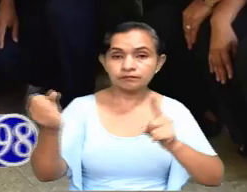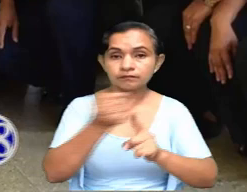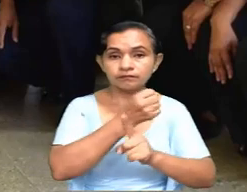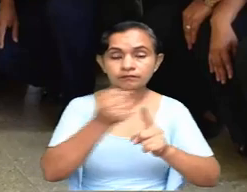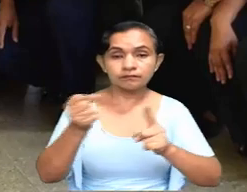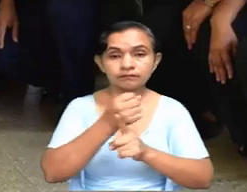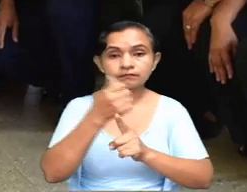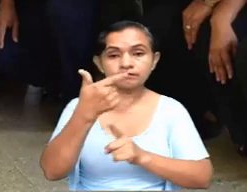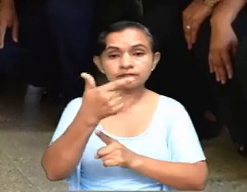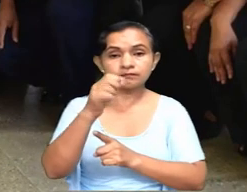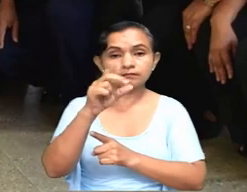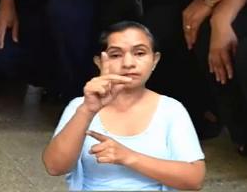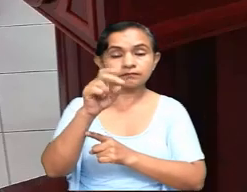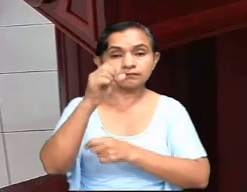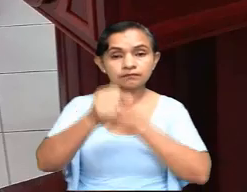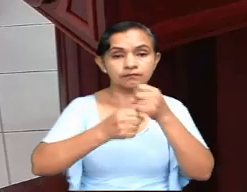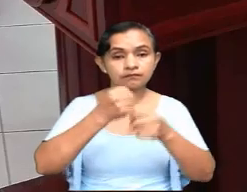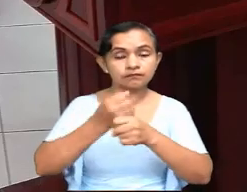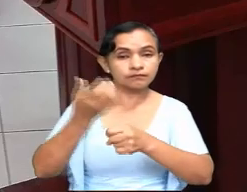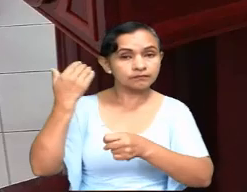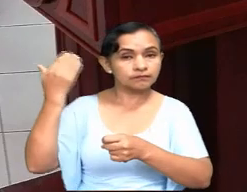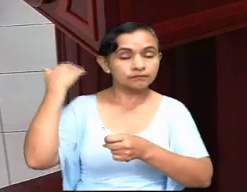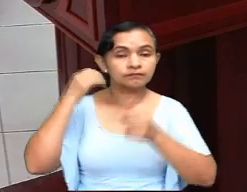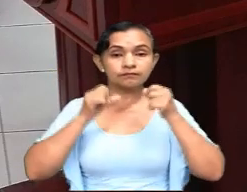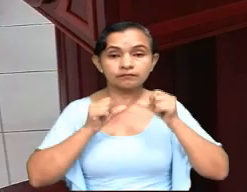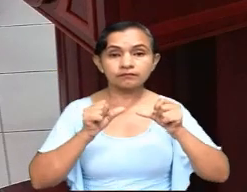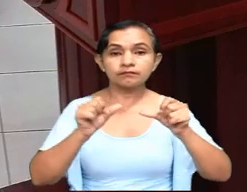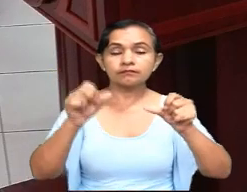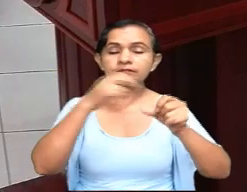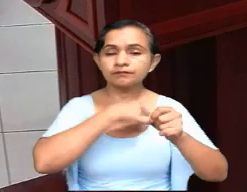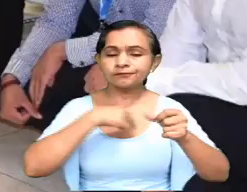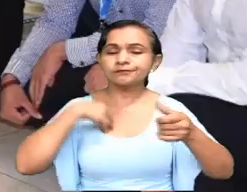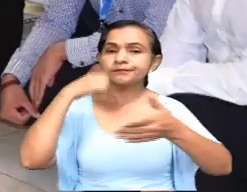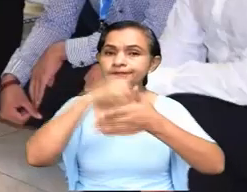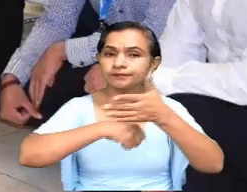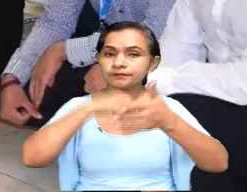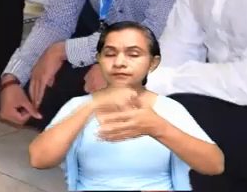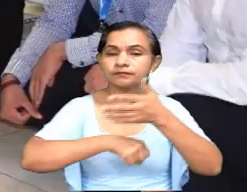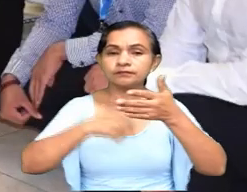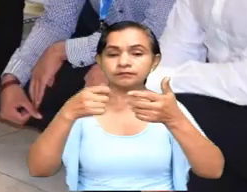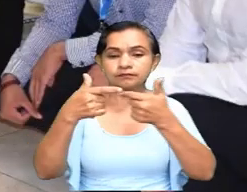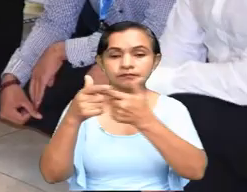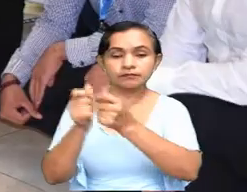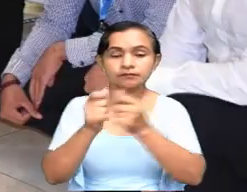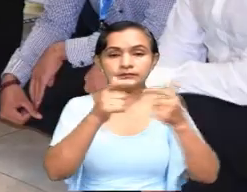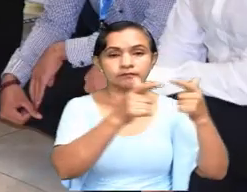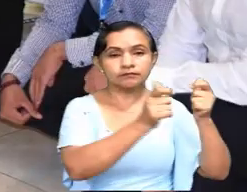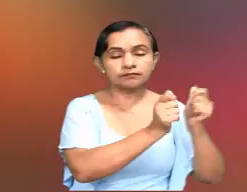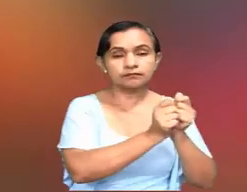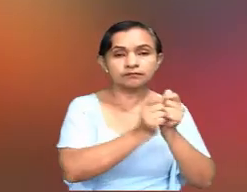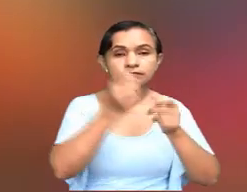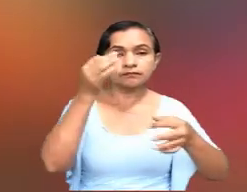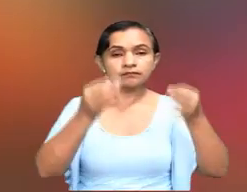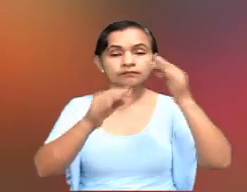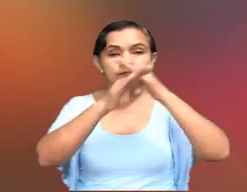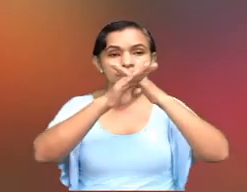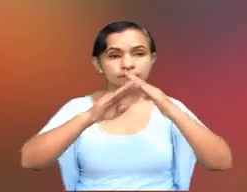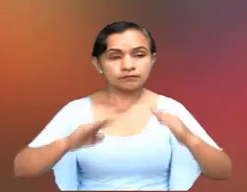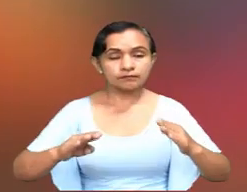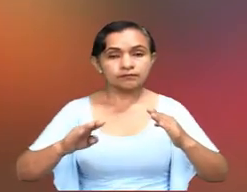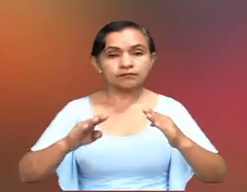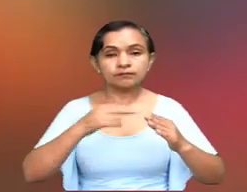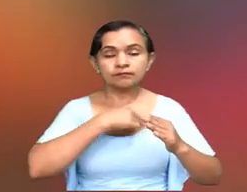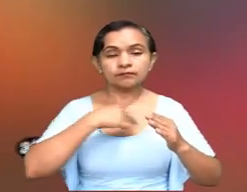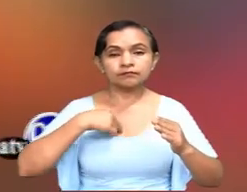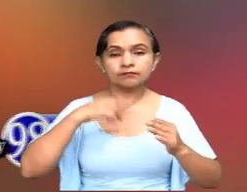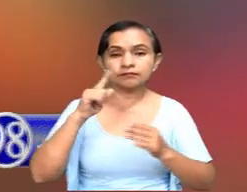intento de golpe de Estado el año pasado continúan siendo fortalecidos a través de las comisiones de reconciliación, justicia y paz que se instalan